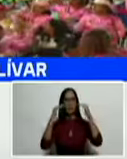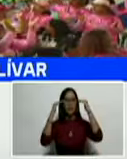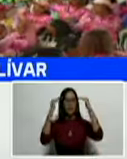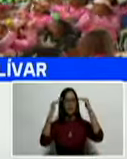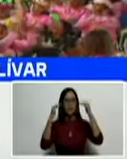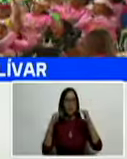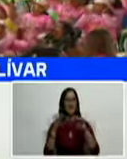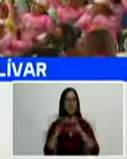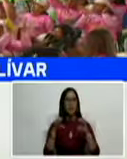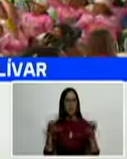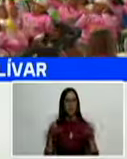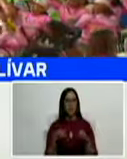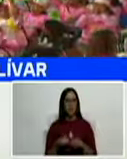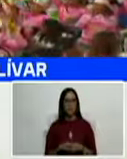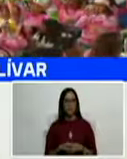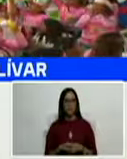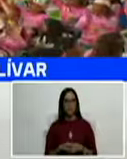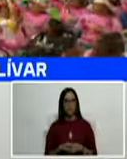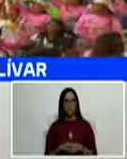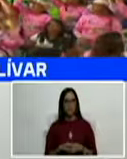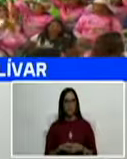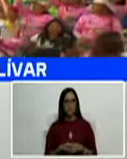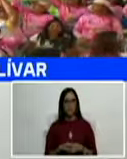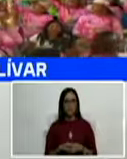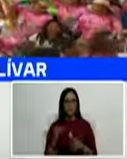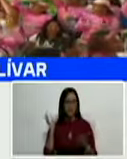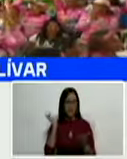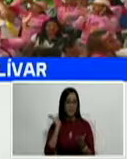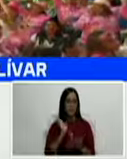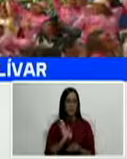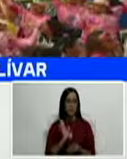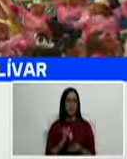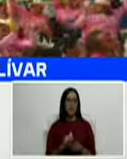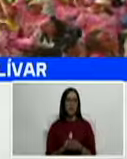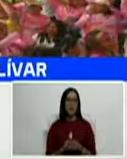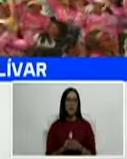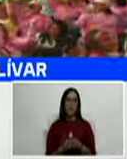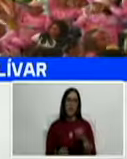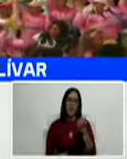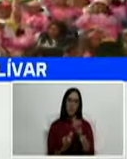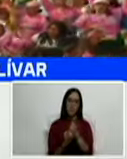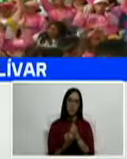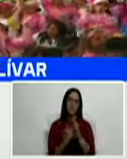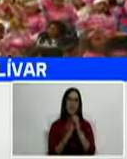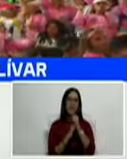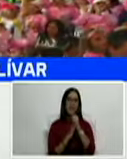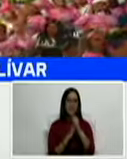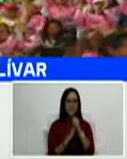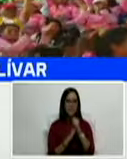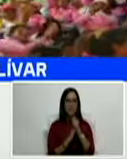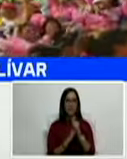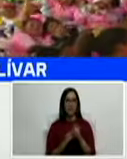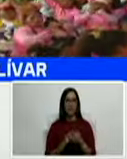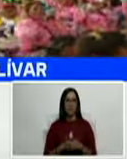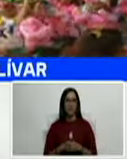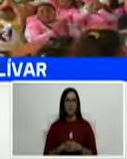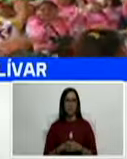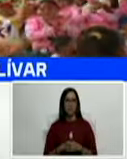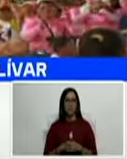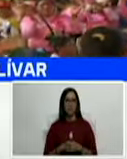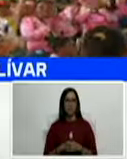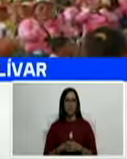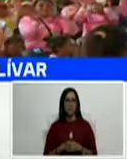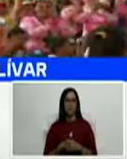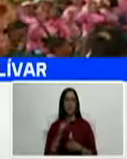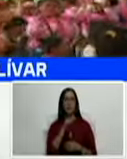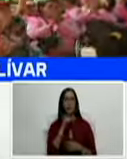través de la educación, para que llegue el respaldo a la líder, a la lideresa,